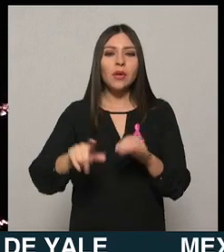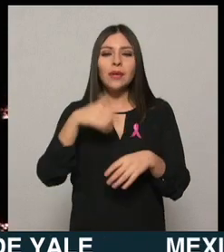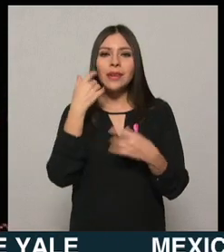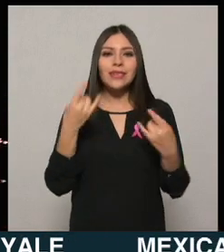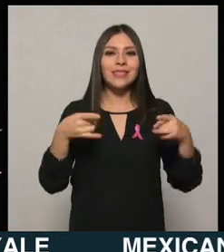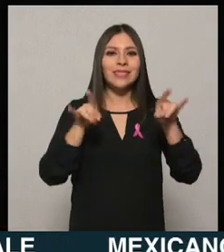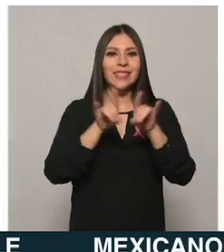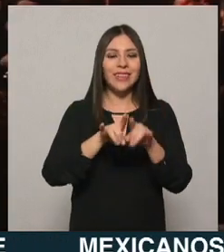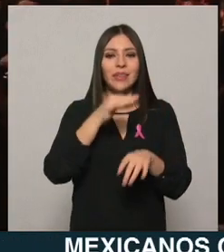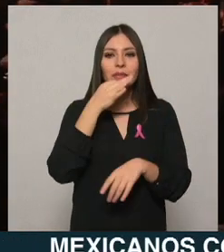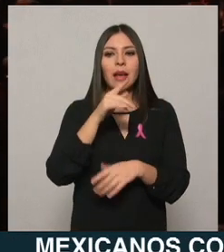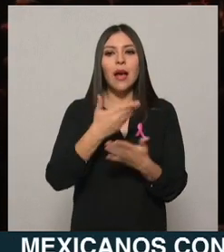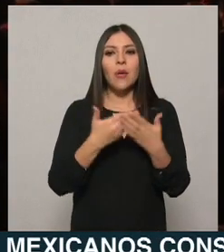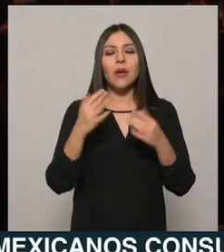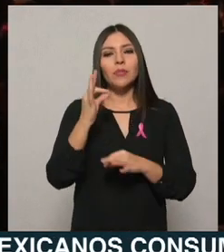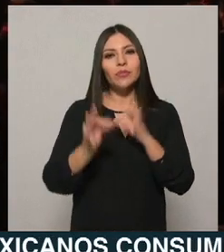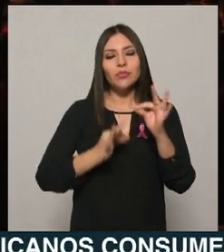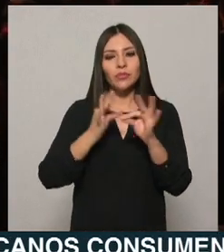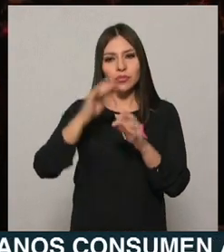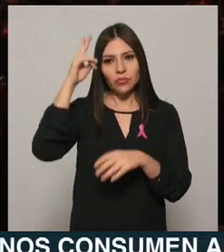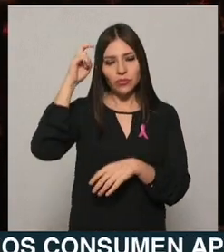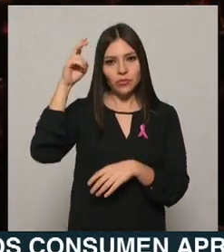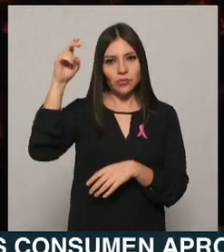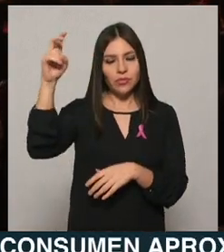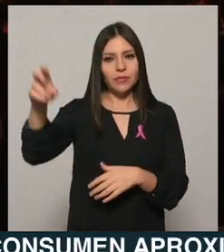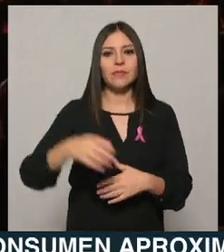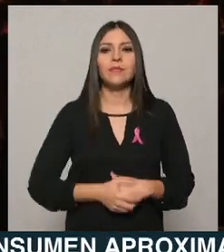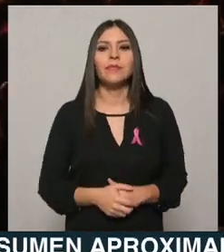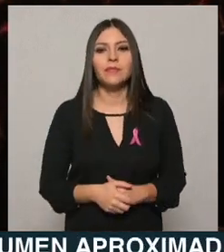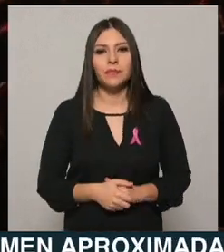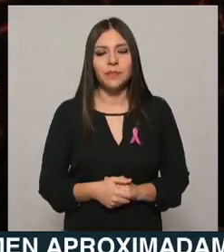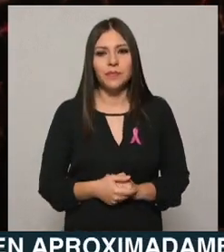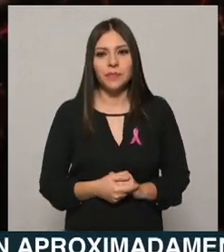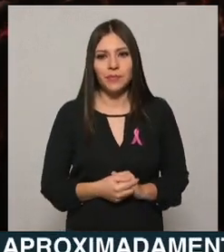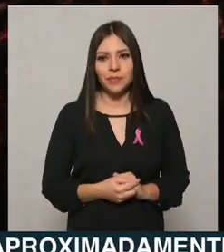imágenes, Joel Arias, desde Guanajuato, Feli Carnaya, 21 Noticias.